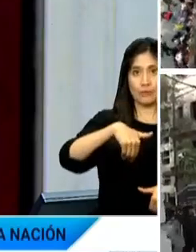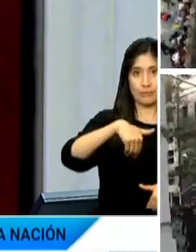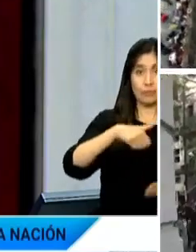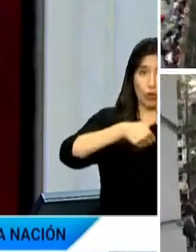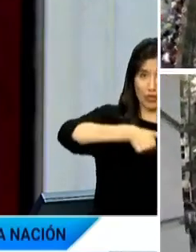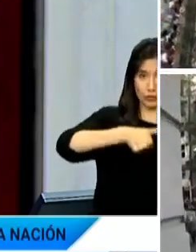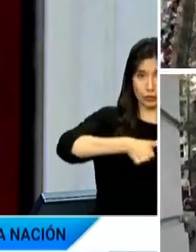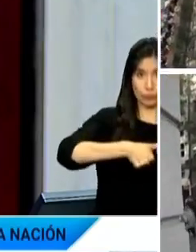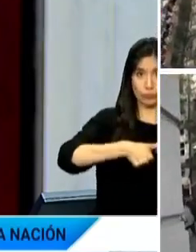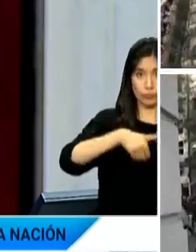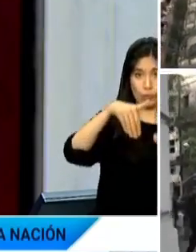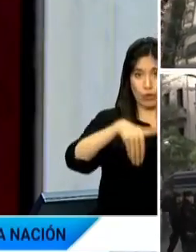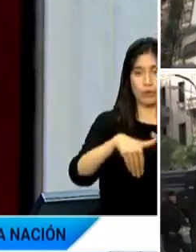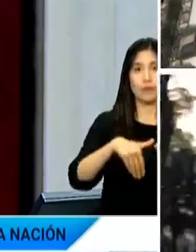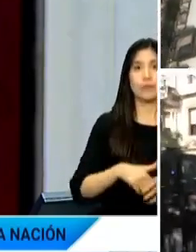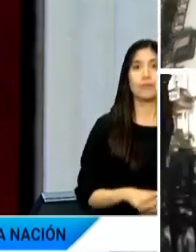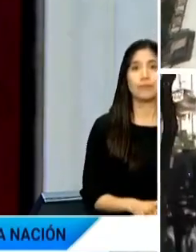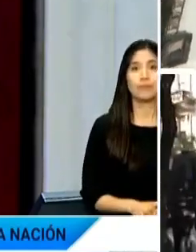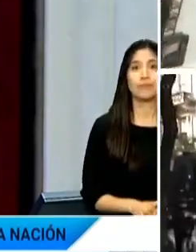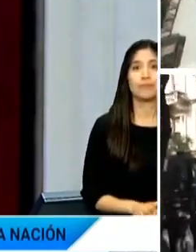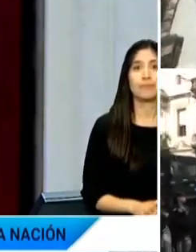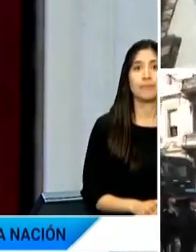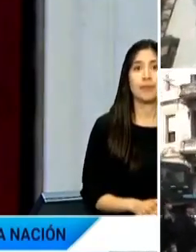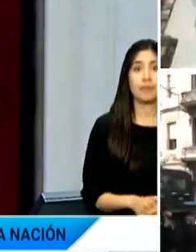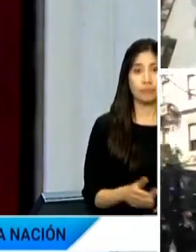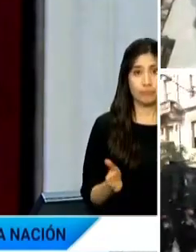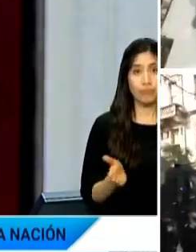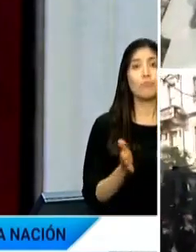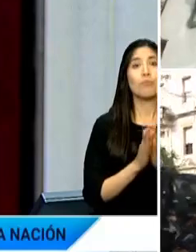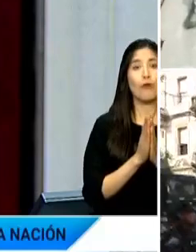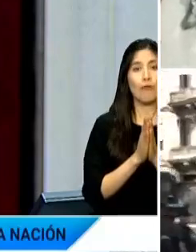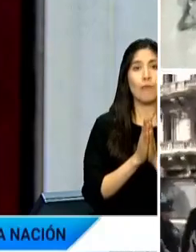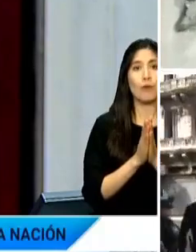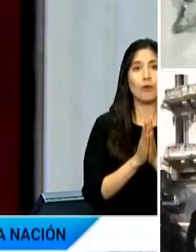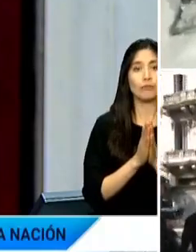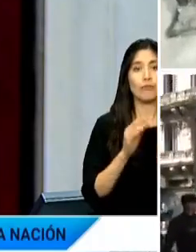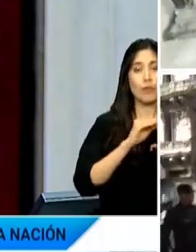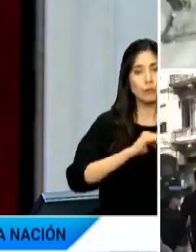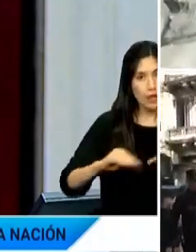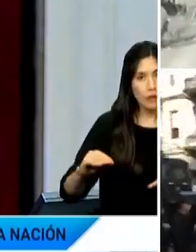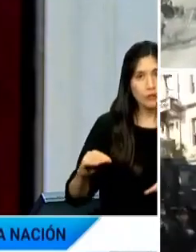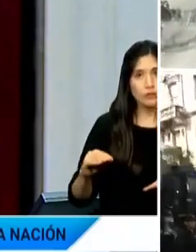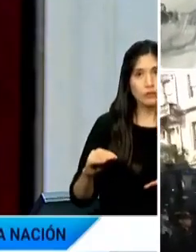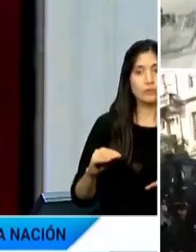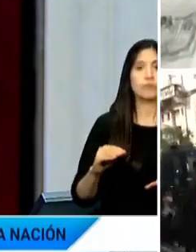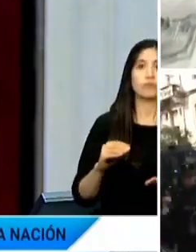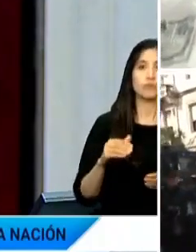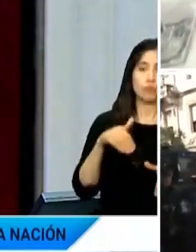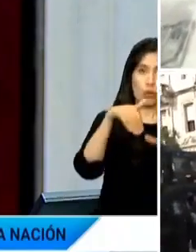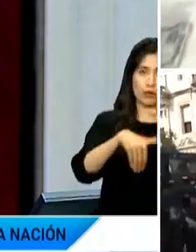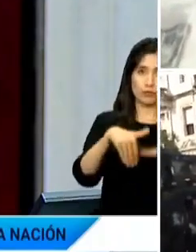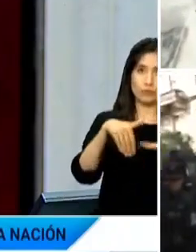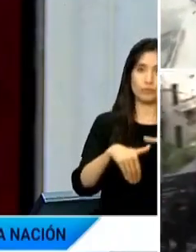manera nominal. Es decir, tienen que lograr. Sírvanse, por favor, diputados, a